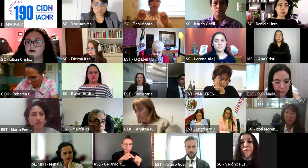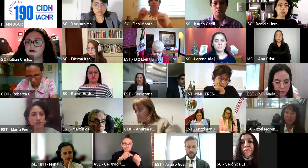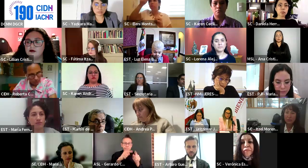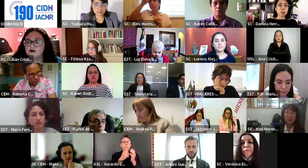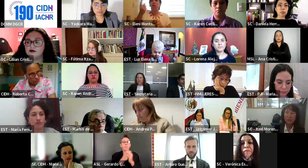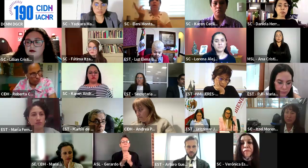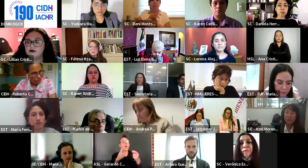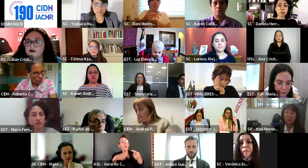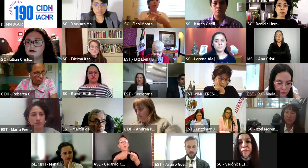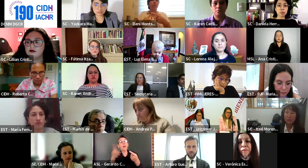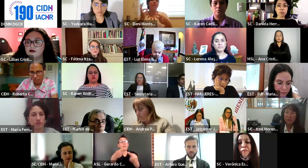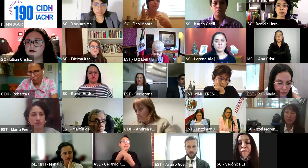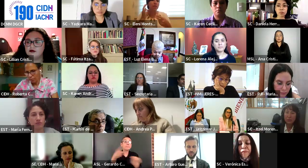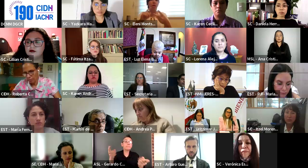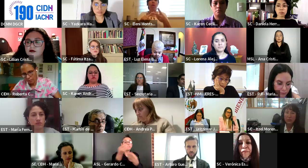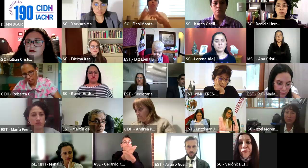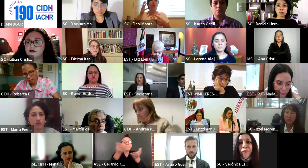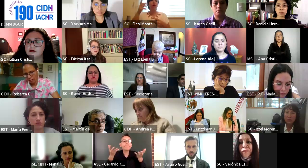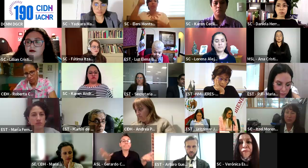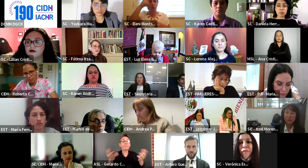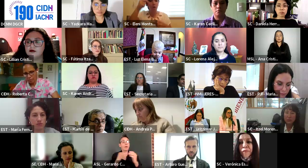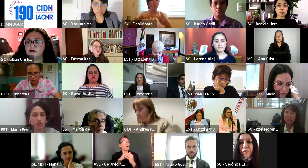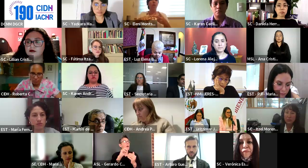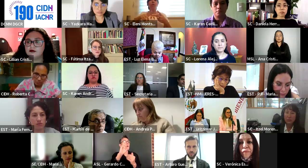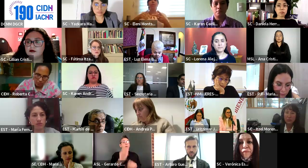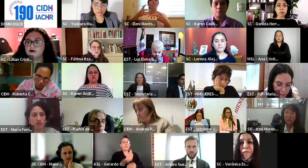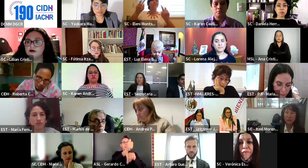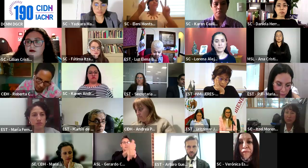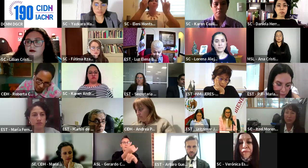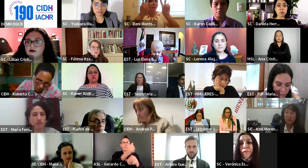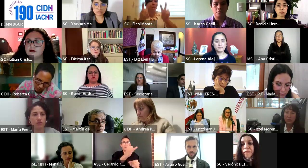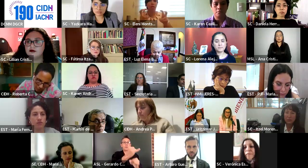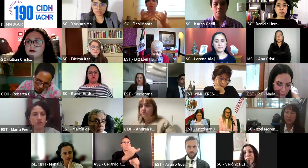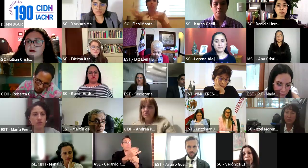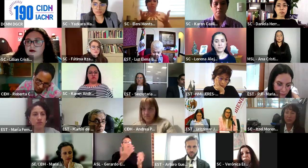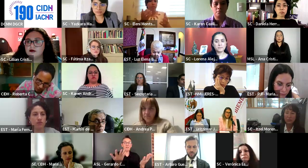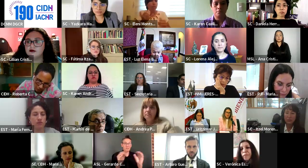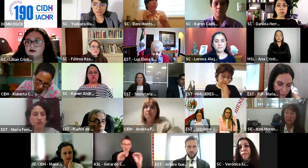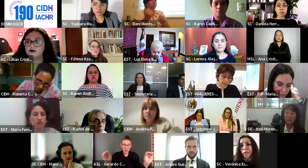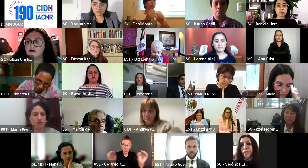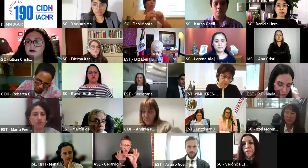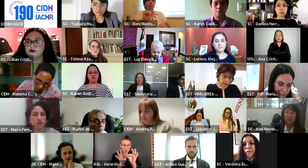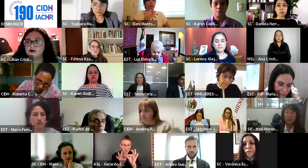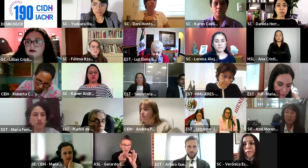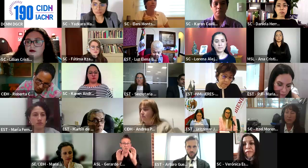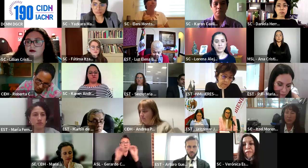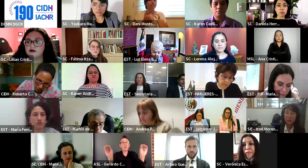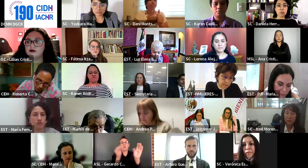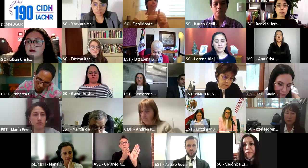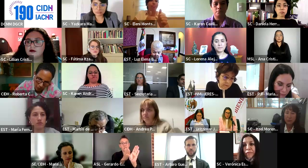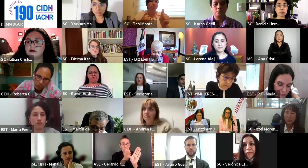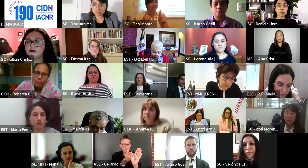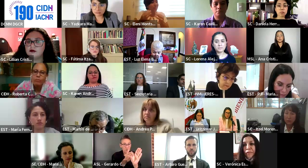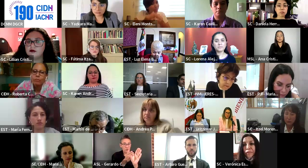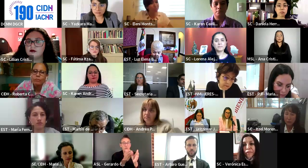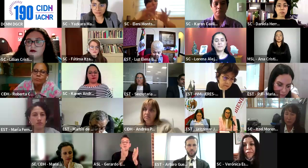hacen informes o hay alguna discusión para las personas sordas, no hay interpretación, no hay servicio de psicología, no hay información